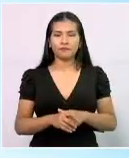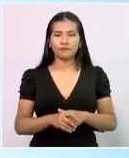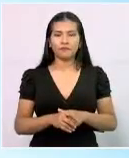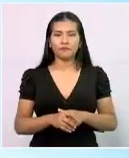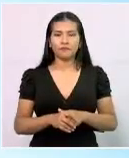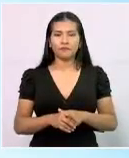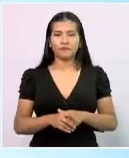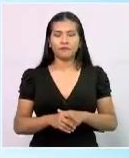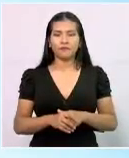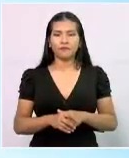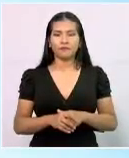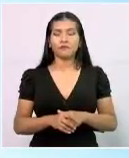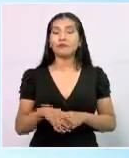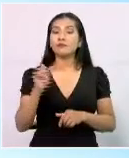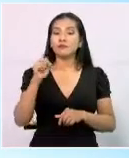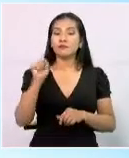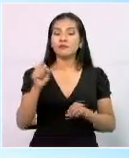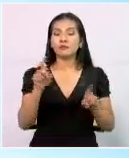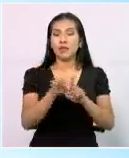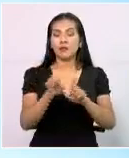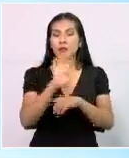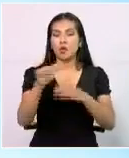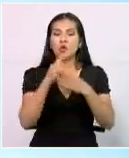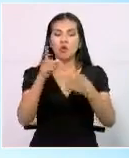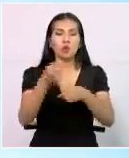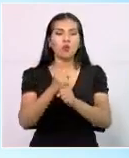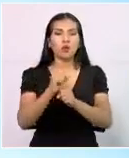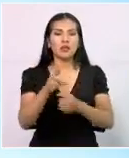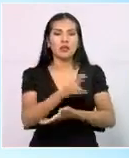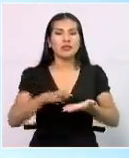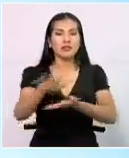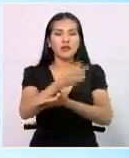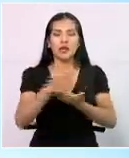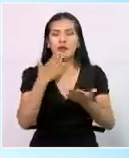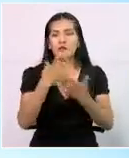Y así también productores de Riberalta se beneficiaron con 6 módulos lechosos.